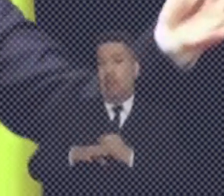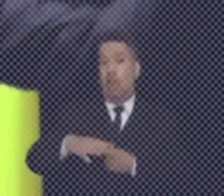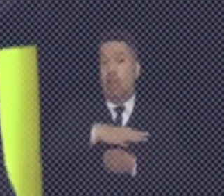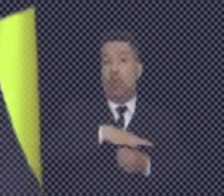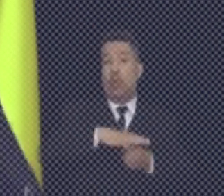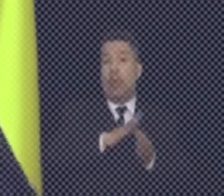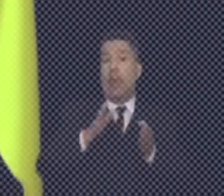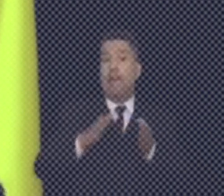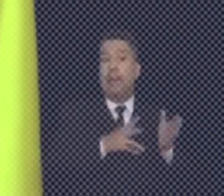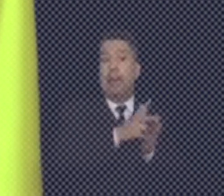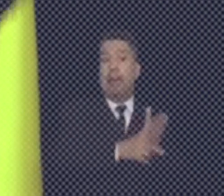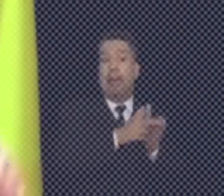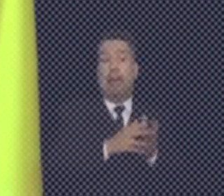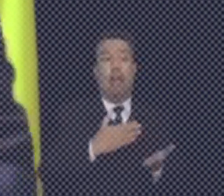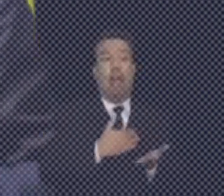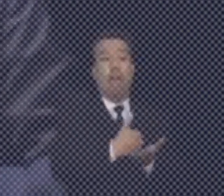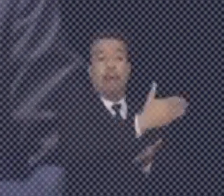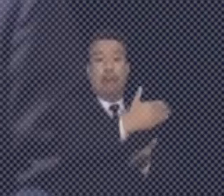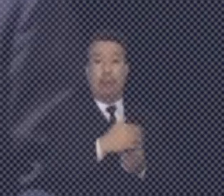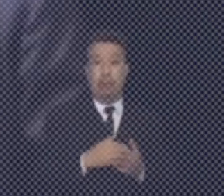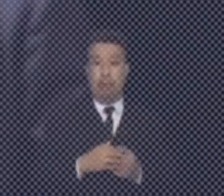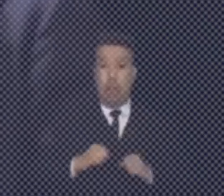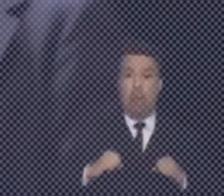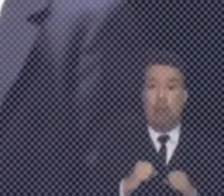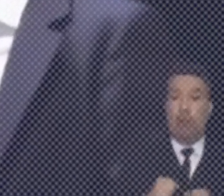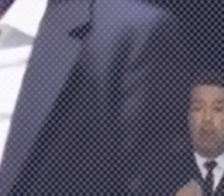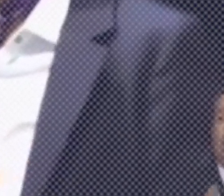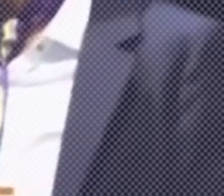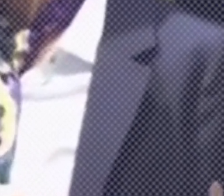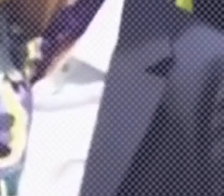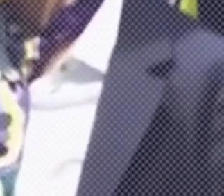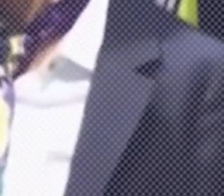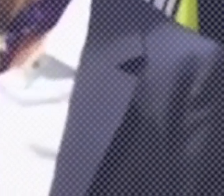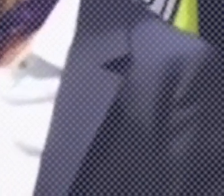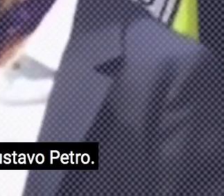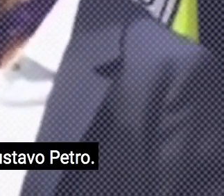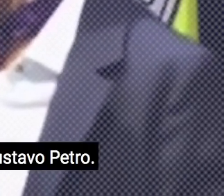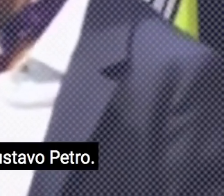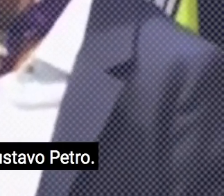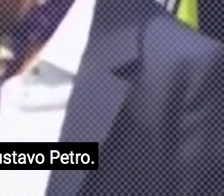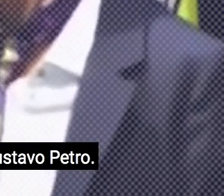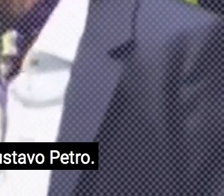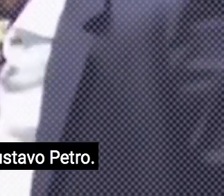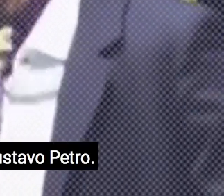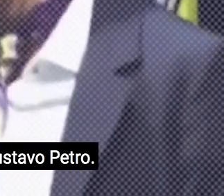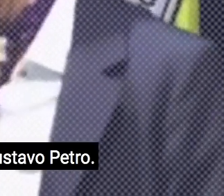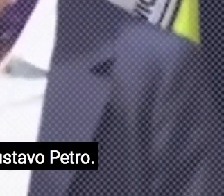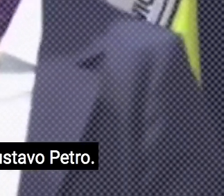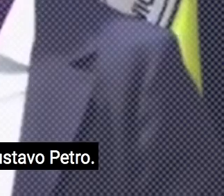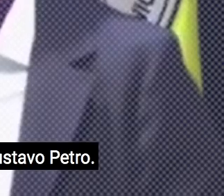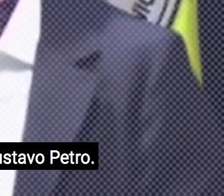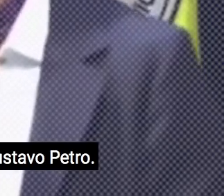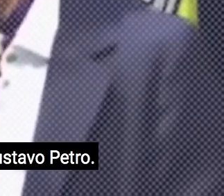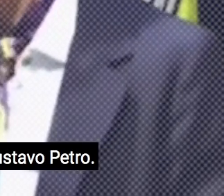conviene. Analistas consultados explican, por ejemplo, que esa estrategia la aleja de la derecha, donde la ha tratado de ubicar su